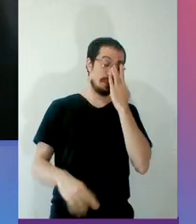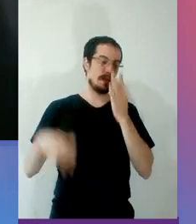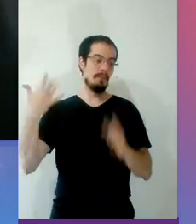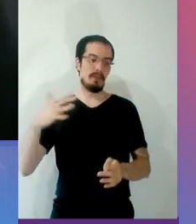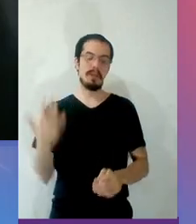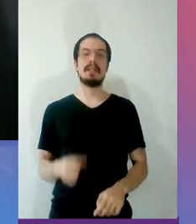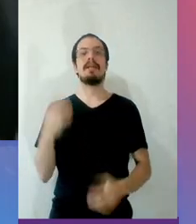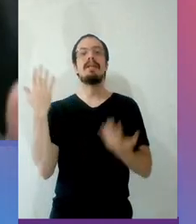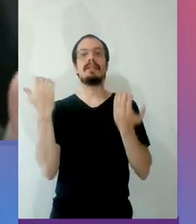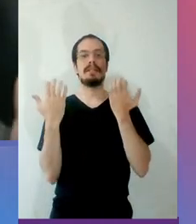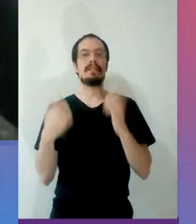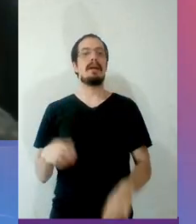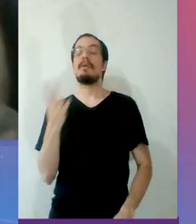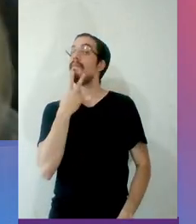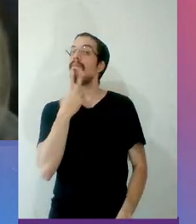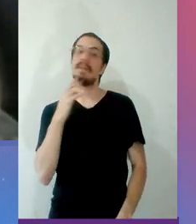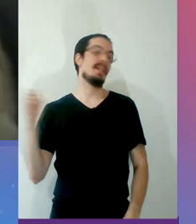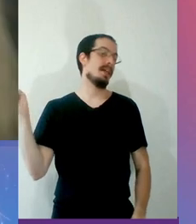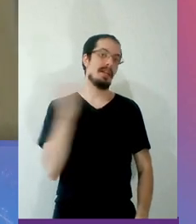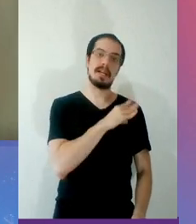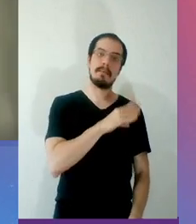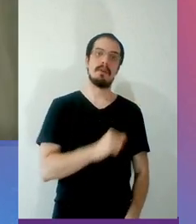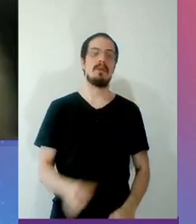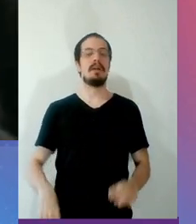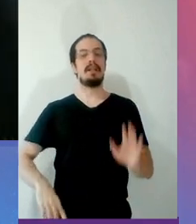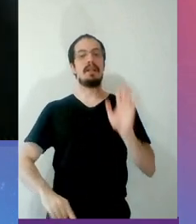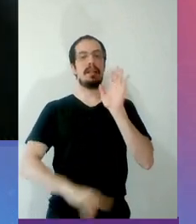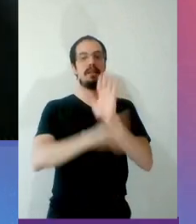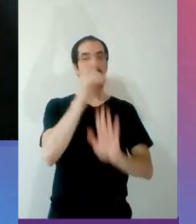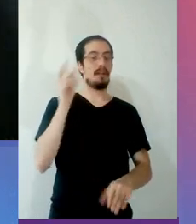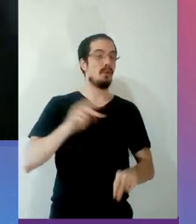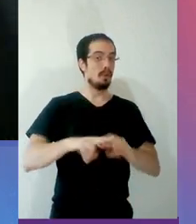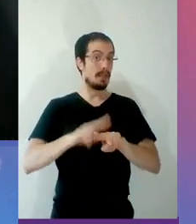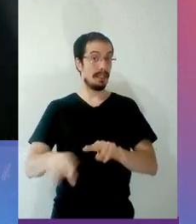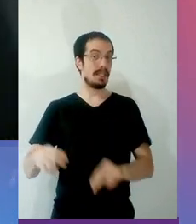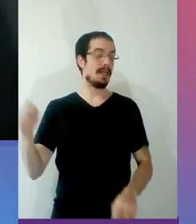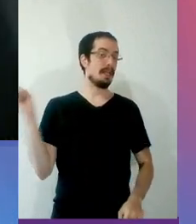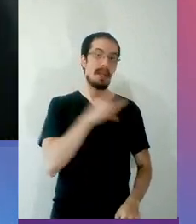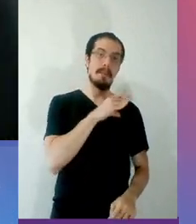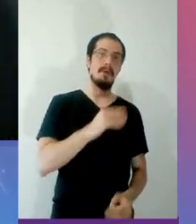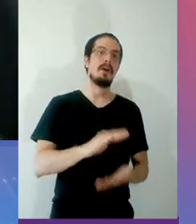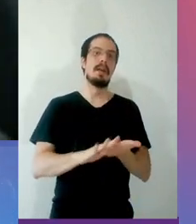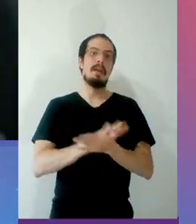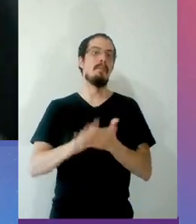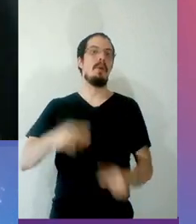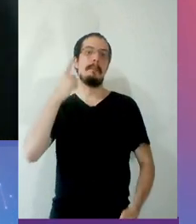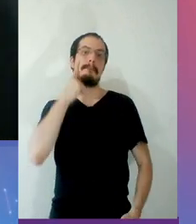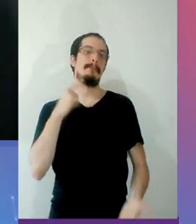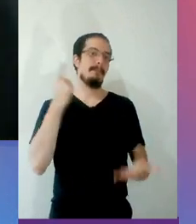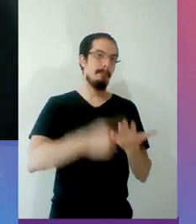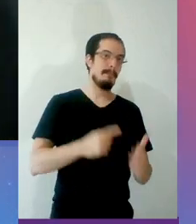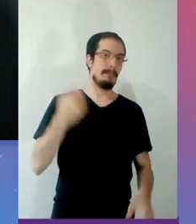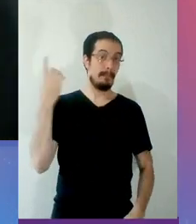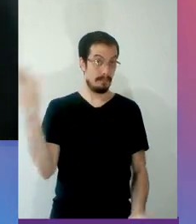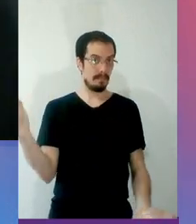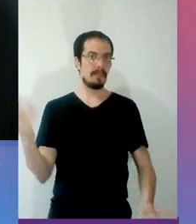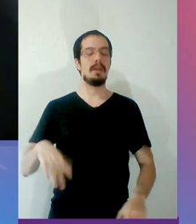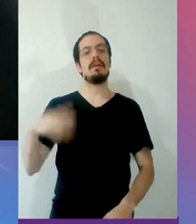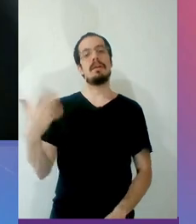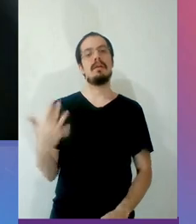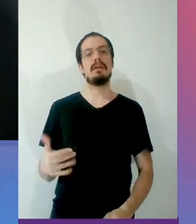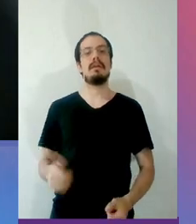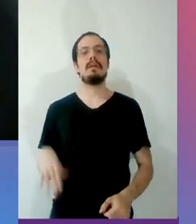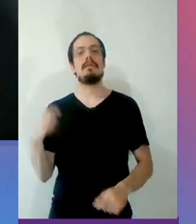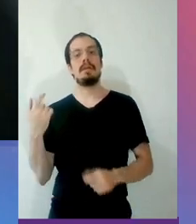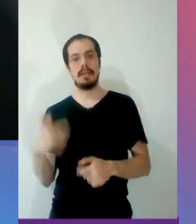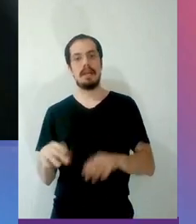el desarrollo nos demuestra que lo que hagamos, dejemos de hacer un determinado periodo, va a tener impacto en el resto. Y ya sabemos, yo te